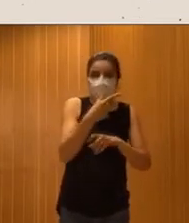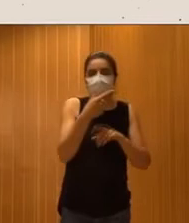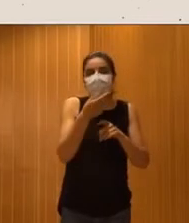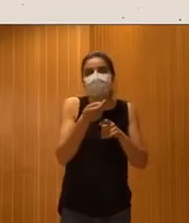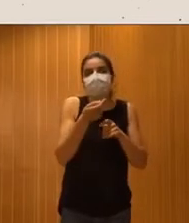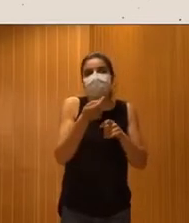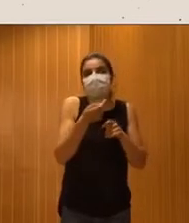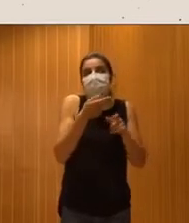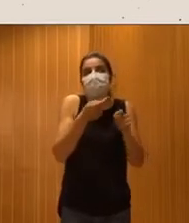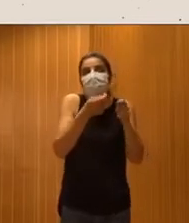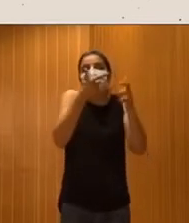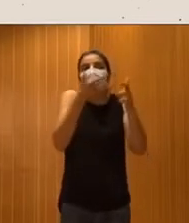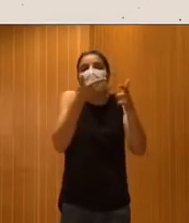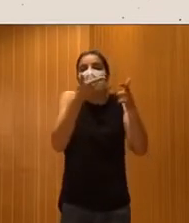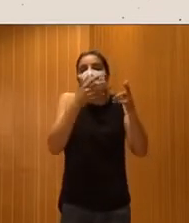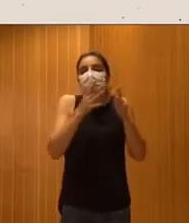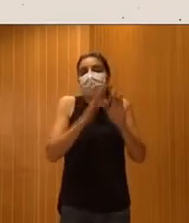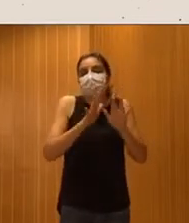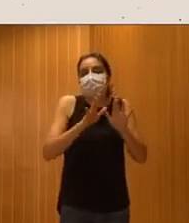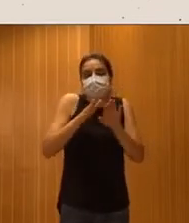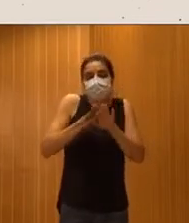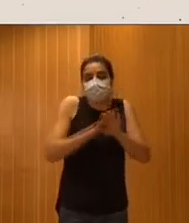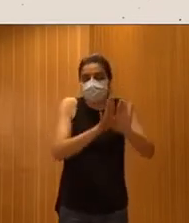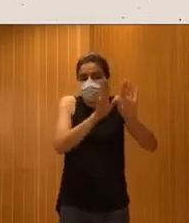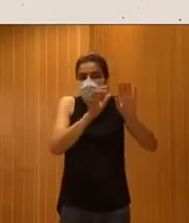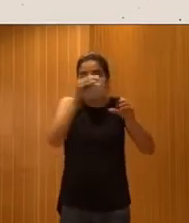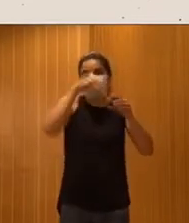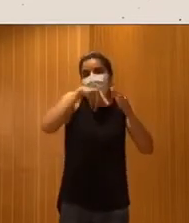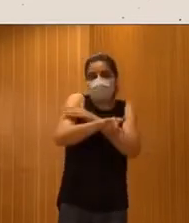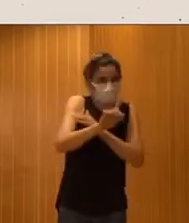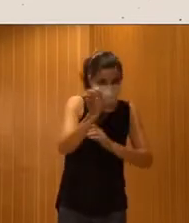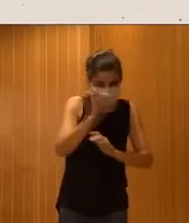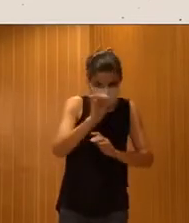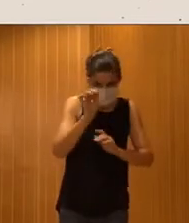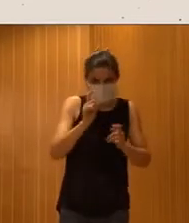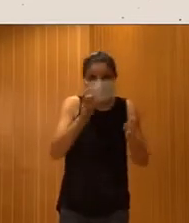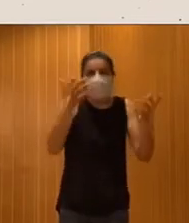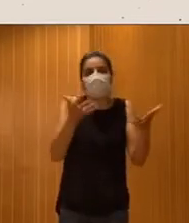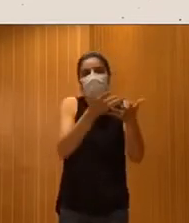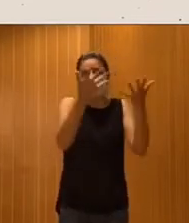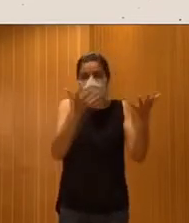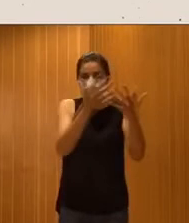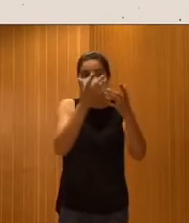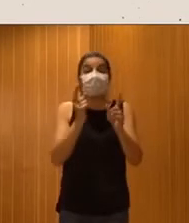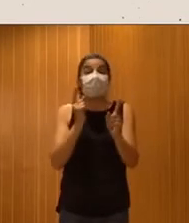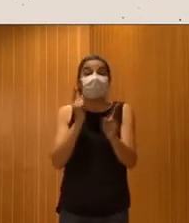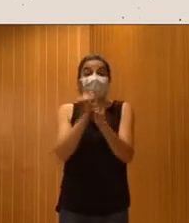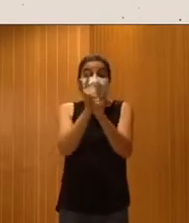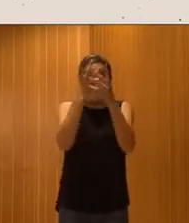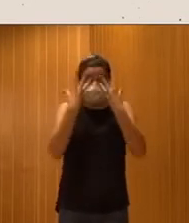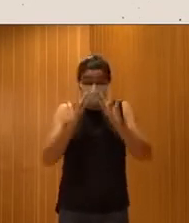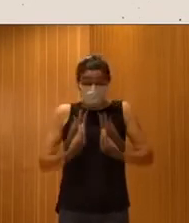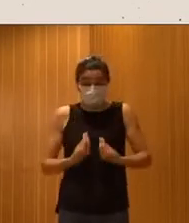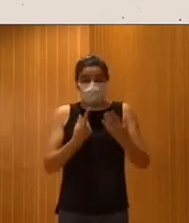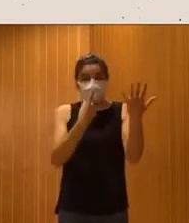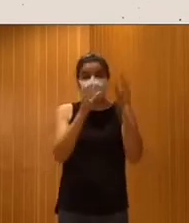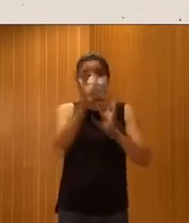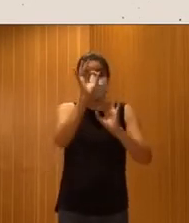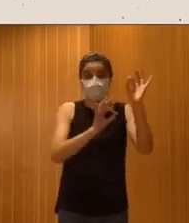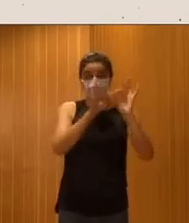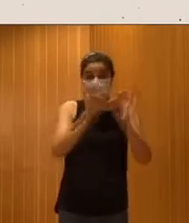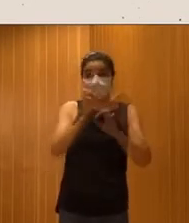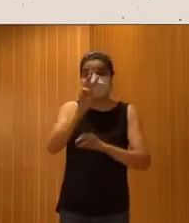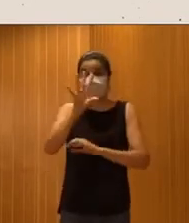de soslayo y no se mete más en ello. Fijaros que los antidepresivos están en un 60% y